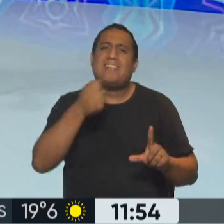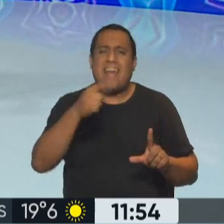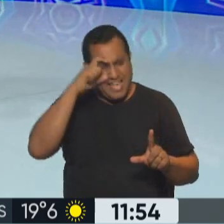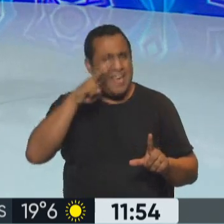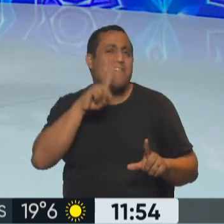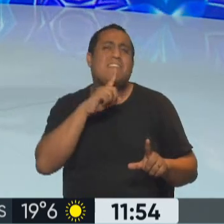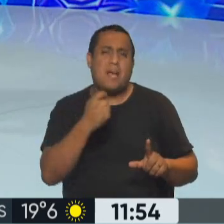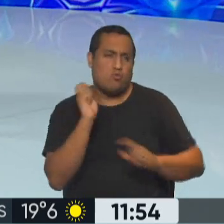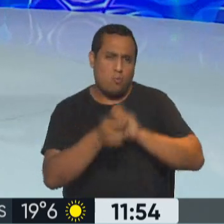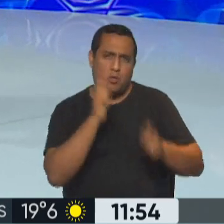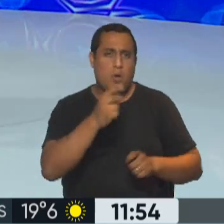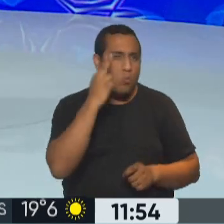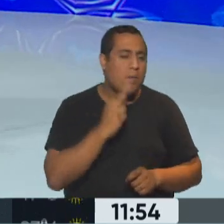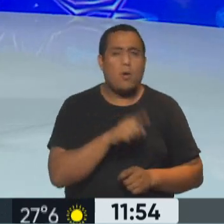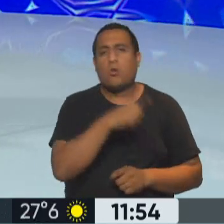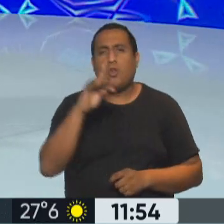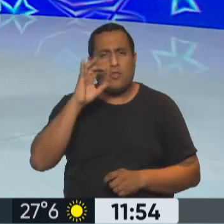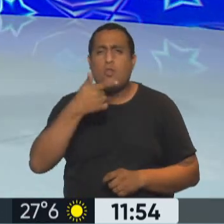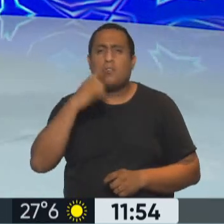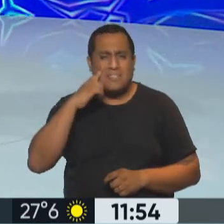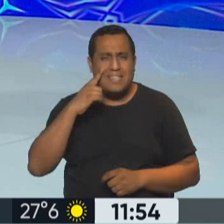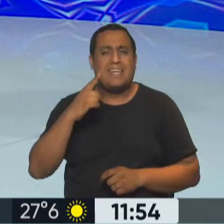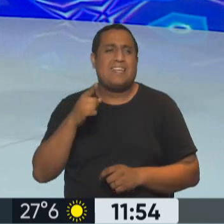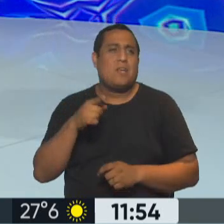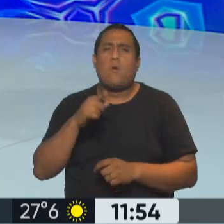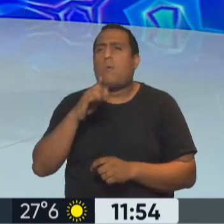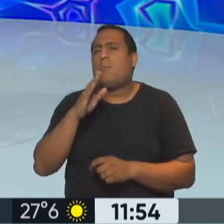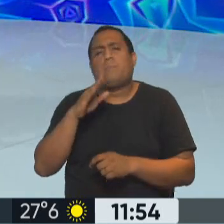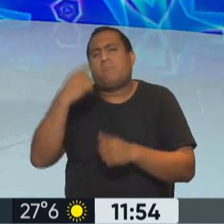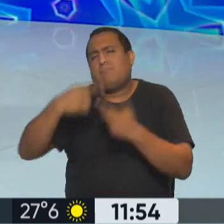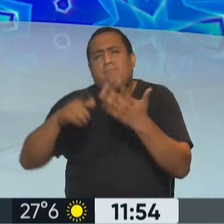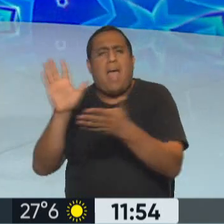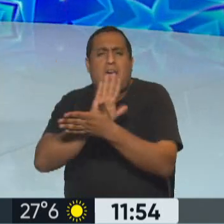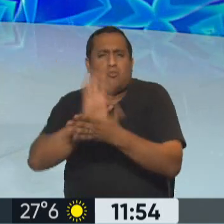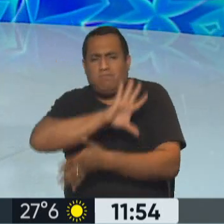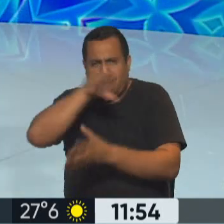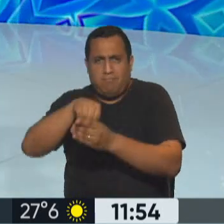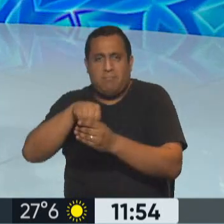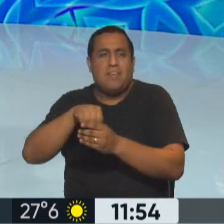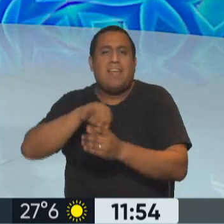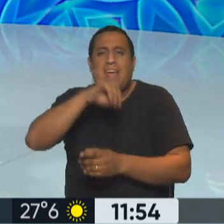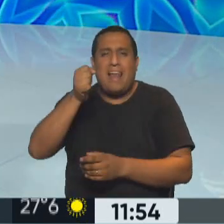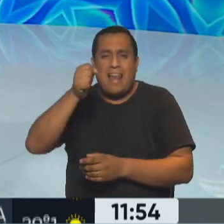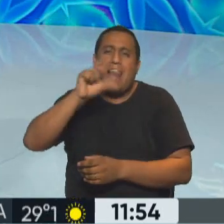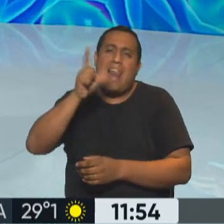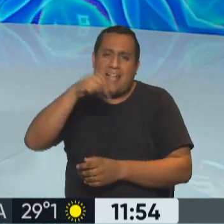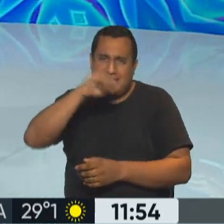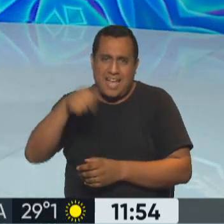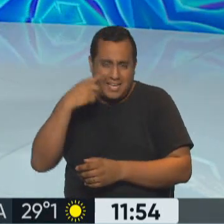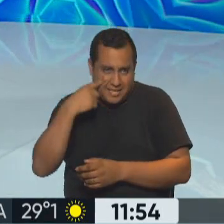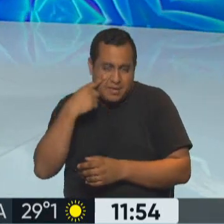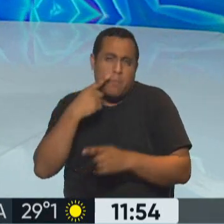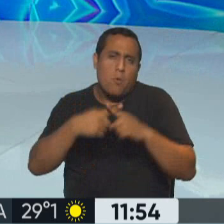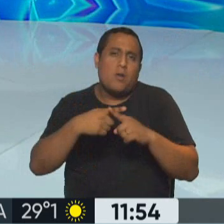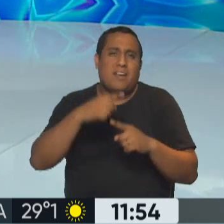estatuillas. También Yossi, el espía arrepentido. Estaba Burman, estaba Borenstein, estaba Gustavo Bassani. Peter Lanzani, que ganó por El Reino y también